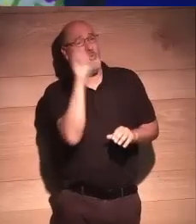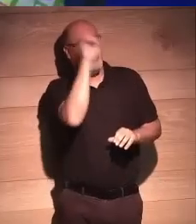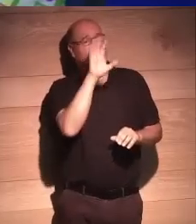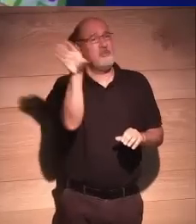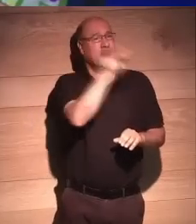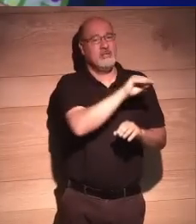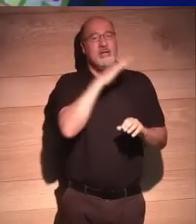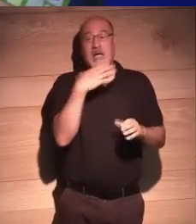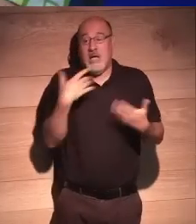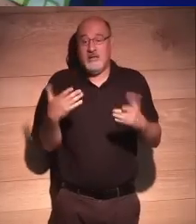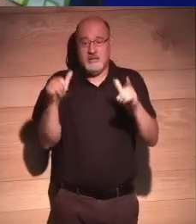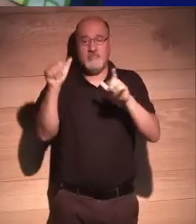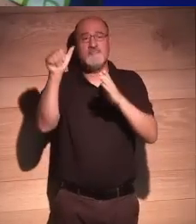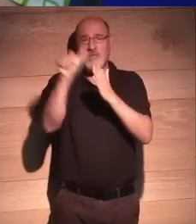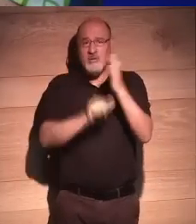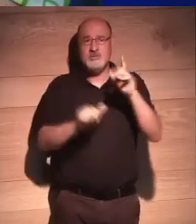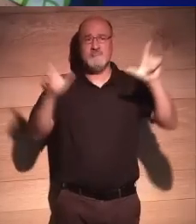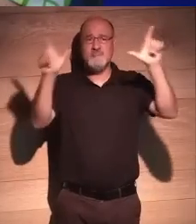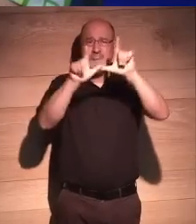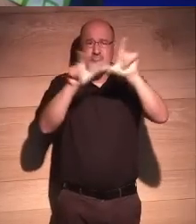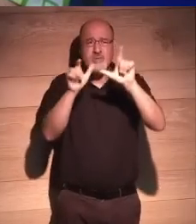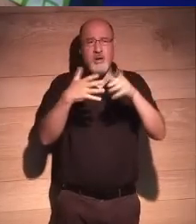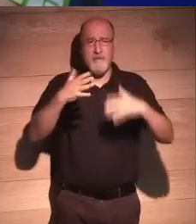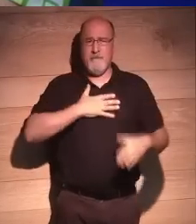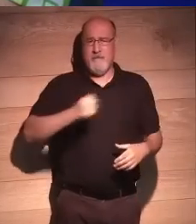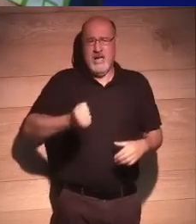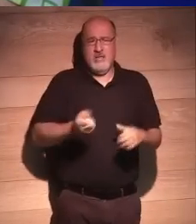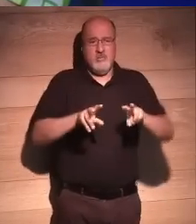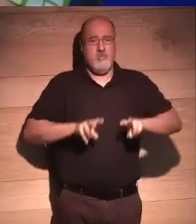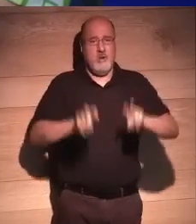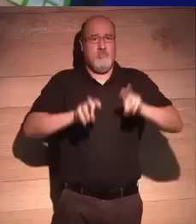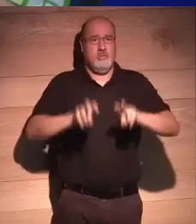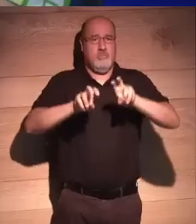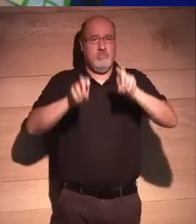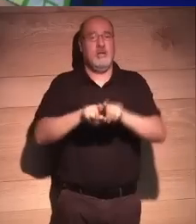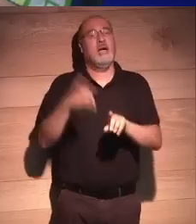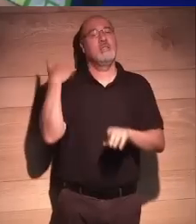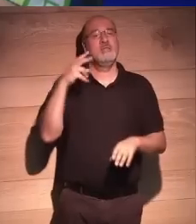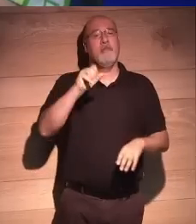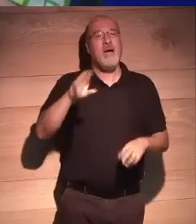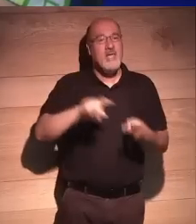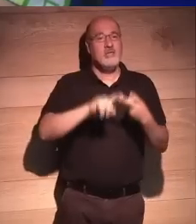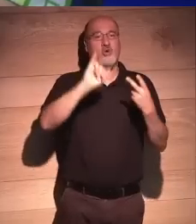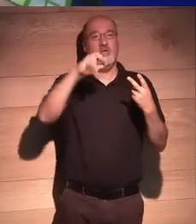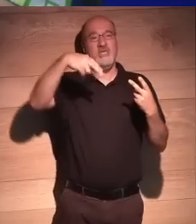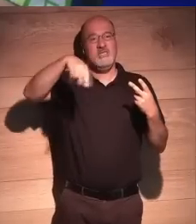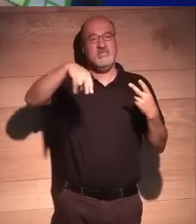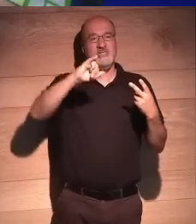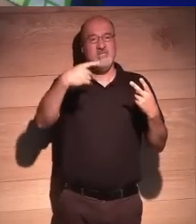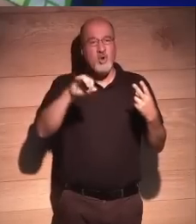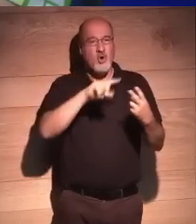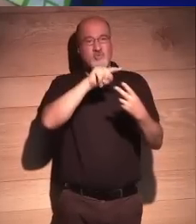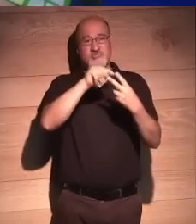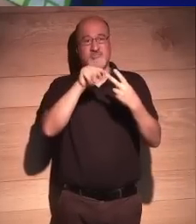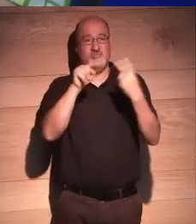mucho más creativa, que era mucho más valiente, que empezó a modernizarse, aparte de lo que habían hecho ya antes, fue Valerio, Íñigo, toda una serie de gente que habían